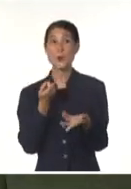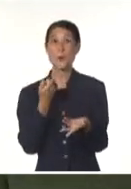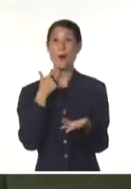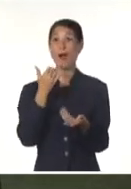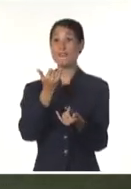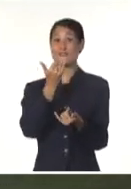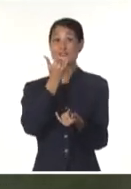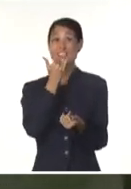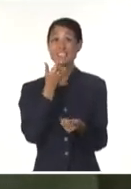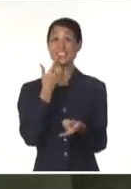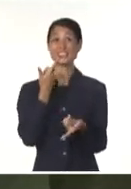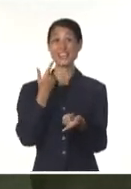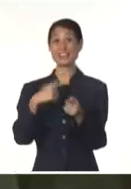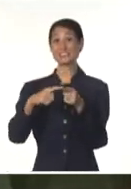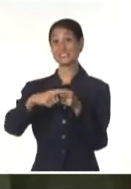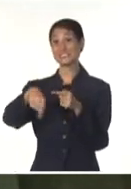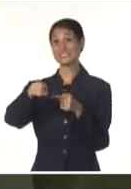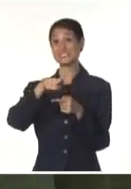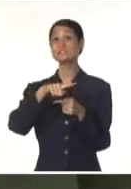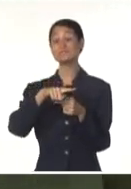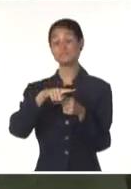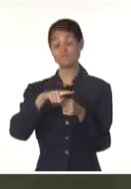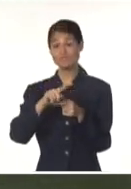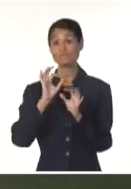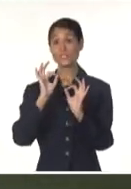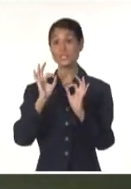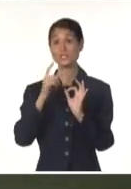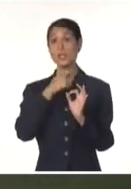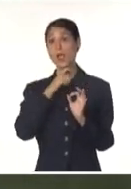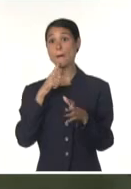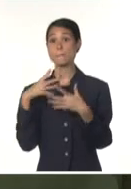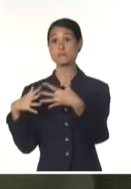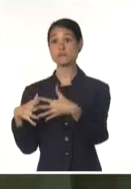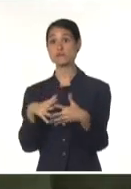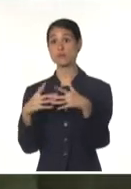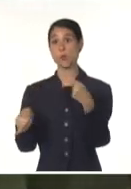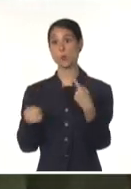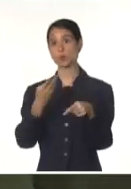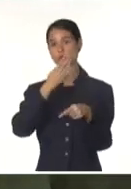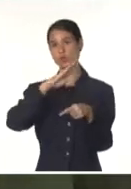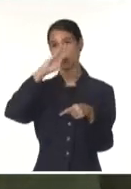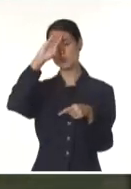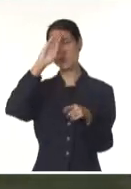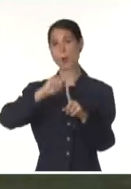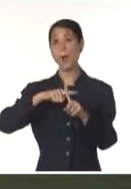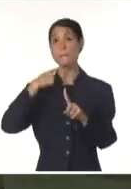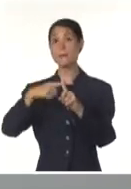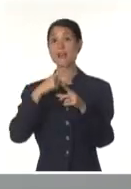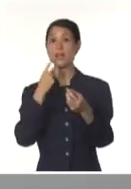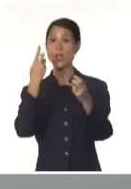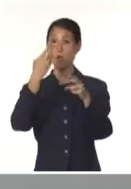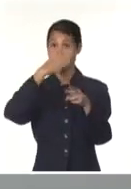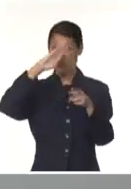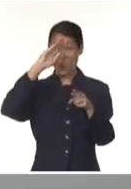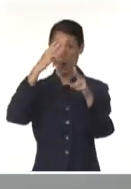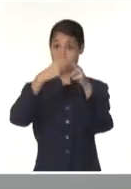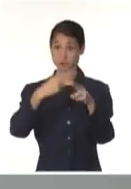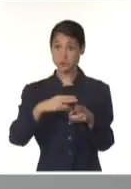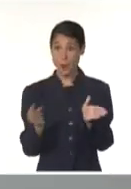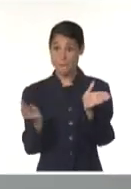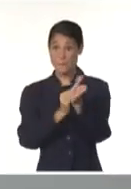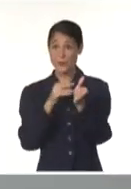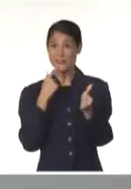por el recrudecimiento del bloqueo a Cuba y la inclusión de nuestro país en la lista de países terroristas. Con